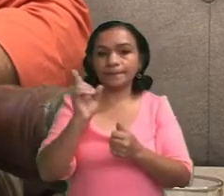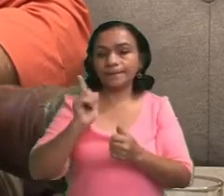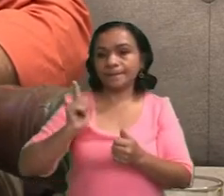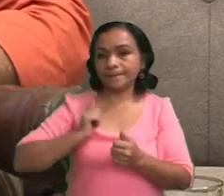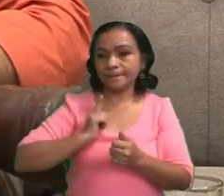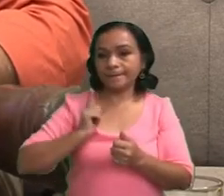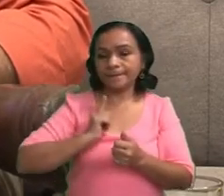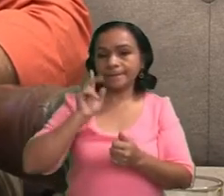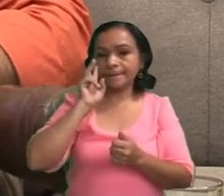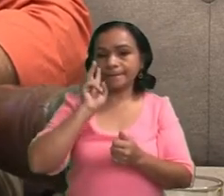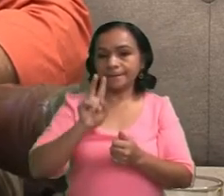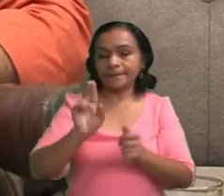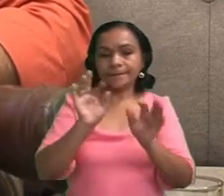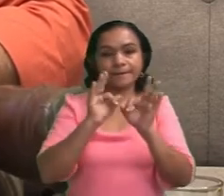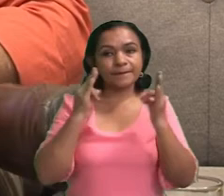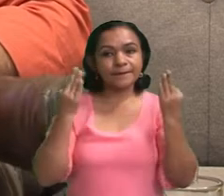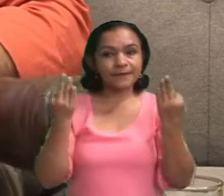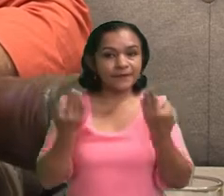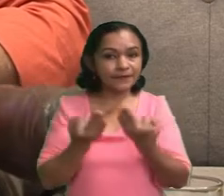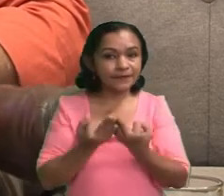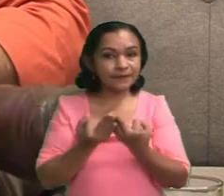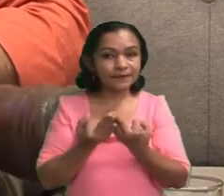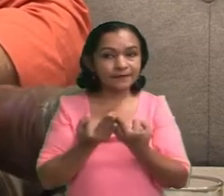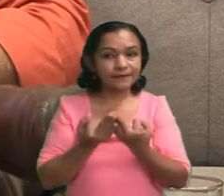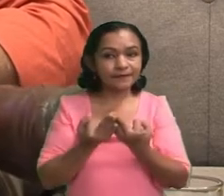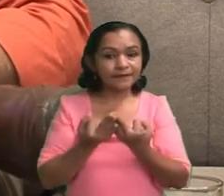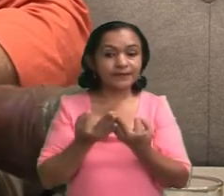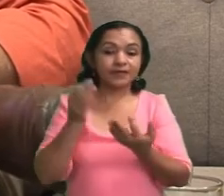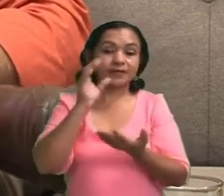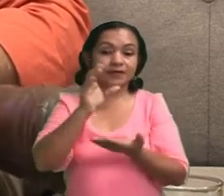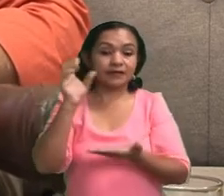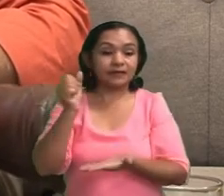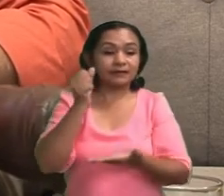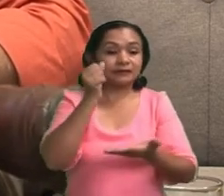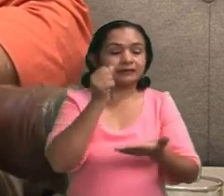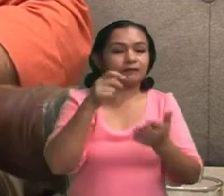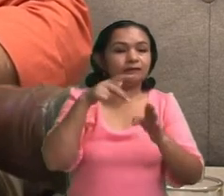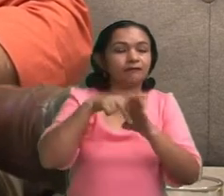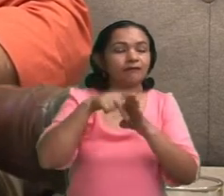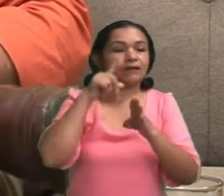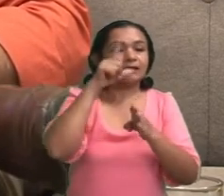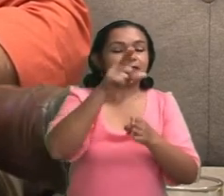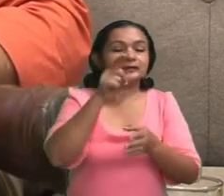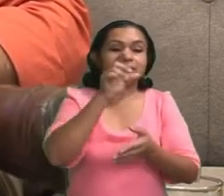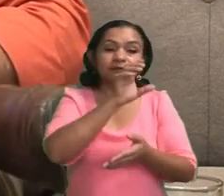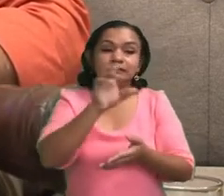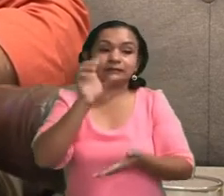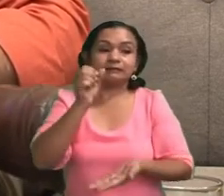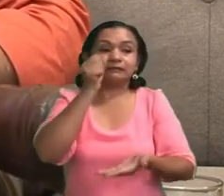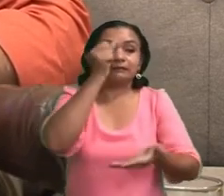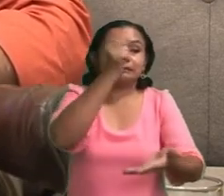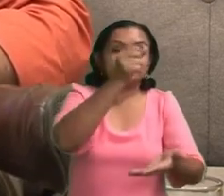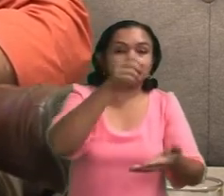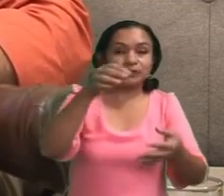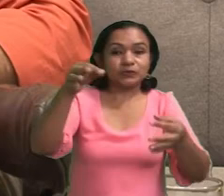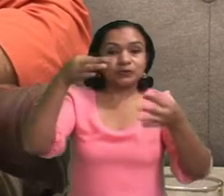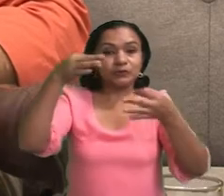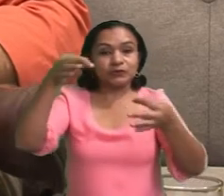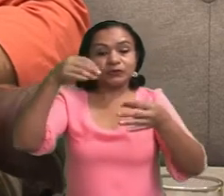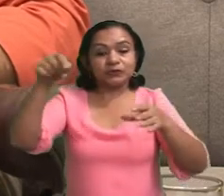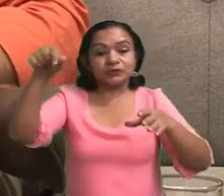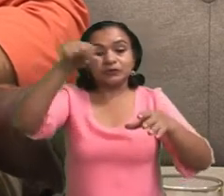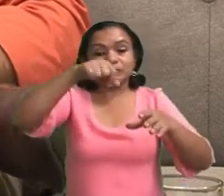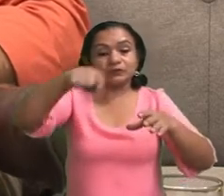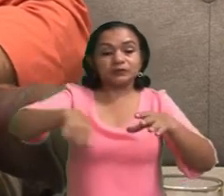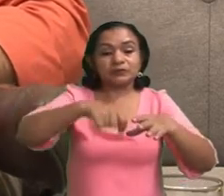se ve tentada la familia a llevar una bebida gaseosa al campo. Claro. ¿verdad? O uno de esos sobrecitos que se mezclan